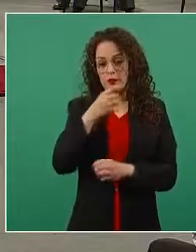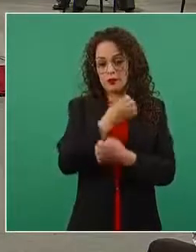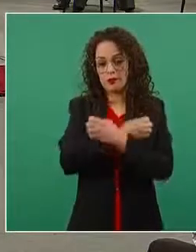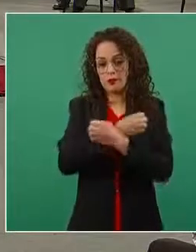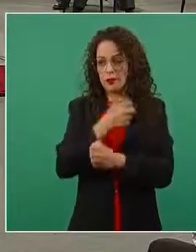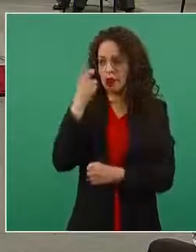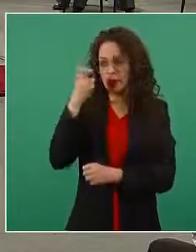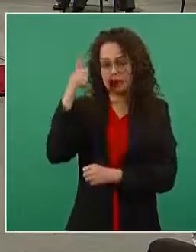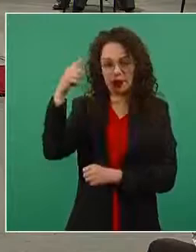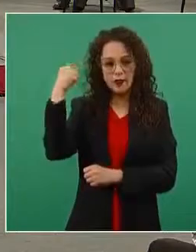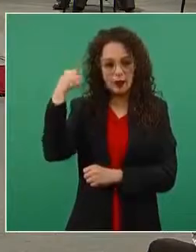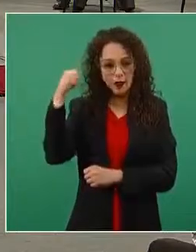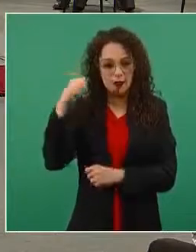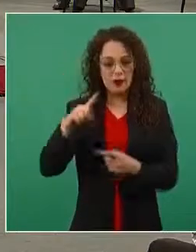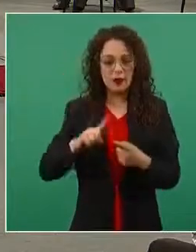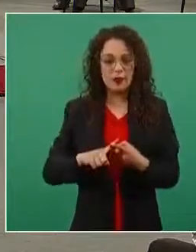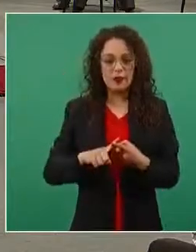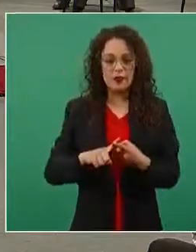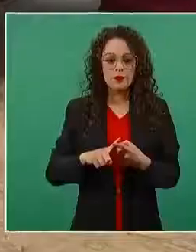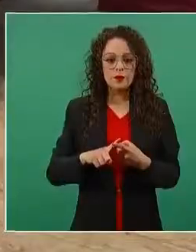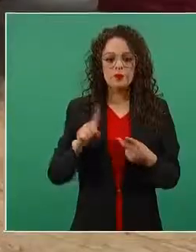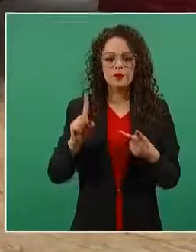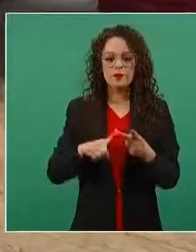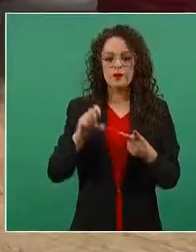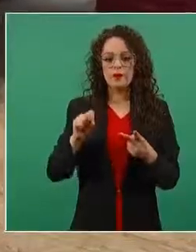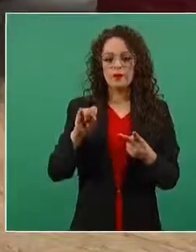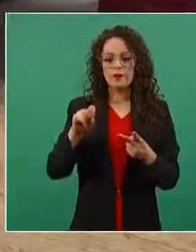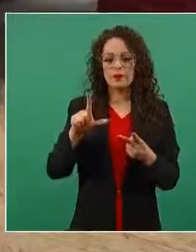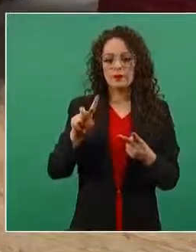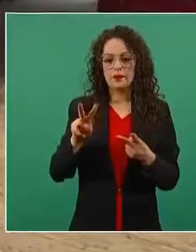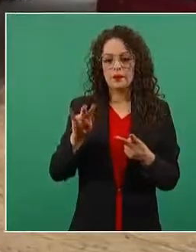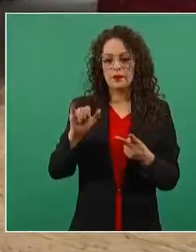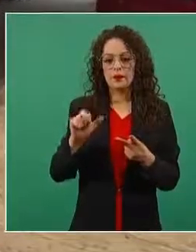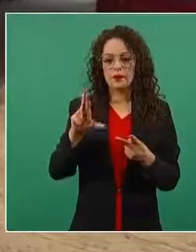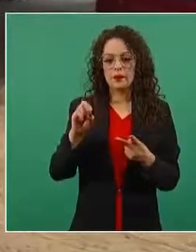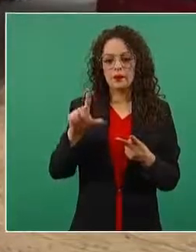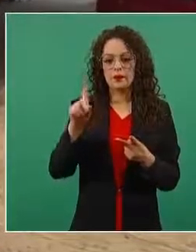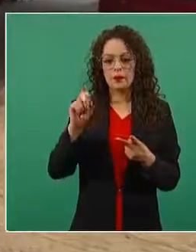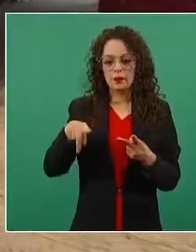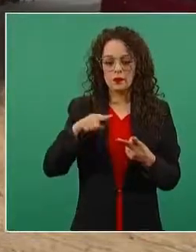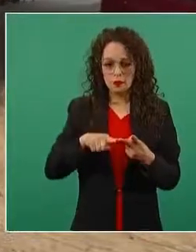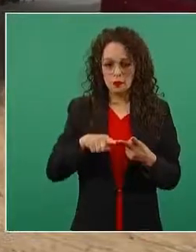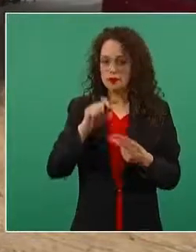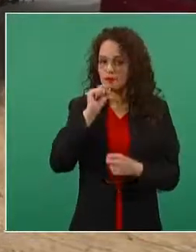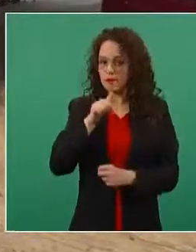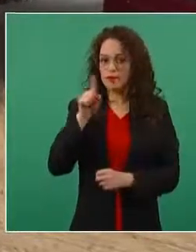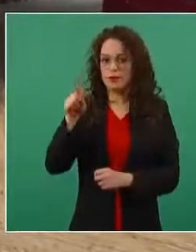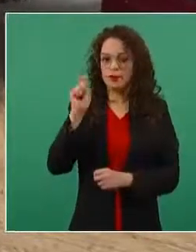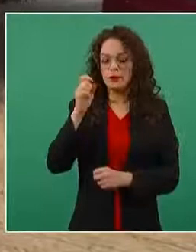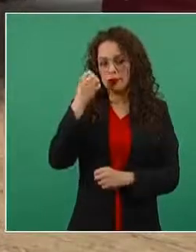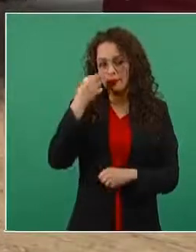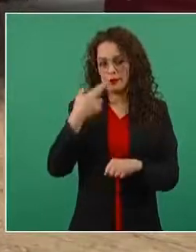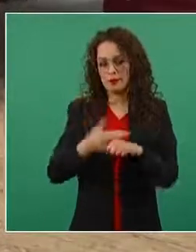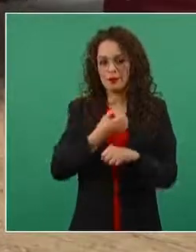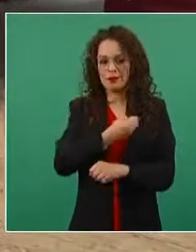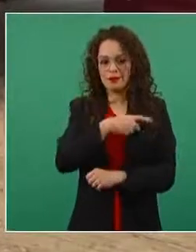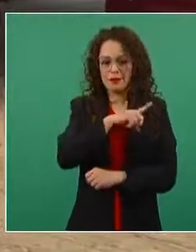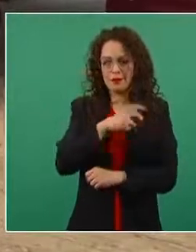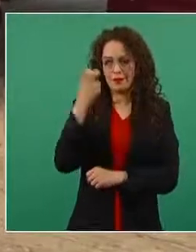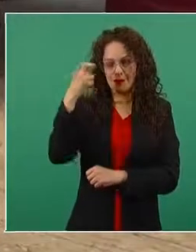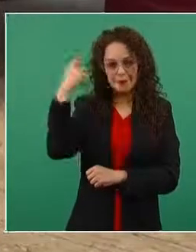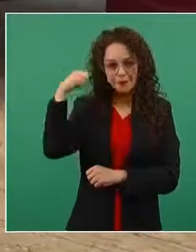Estado, también a Silvia Roldán, que es la secretaria de Salud en el Estado. Me